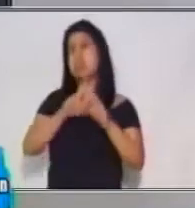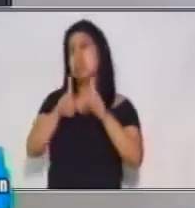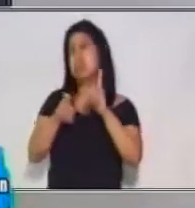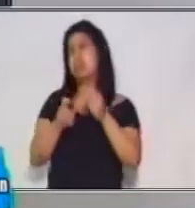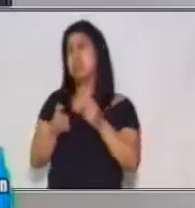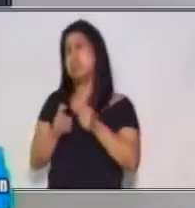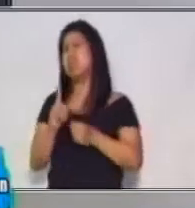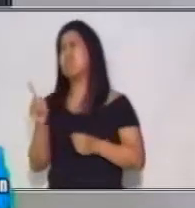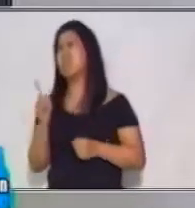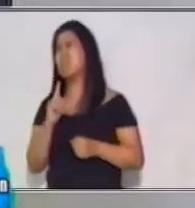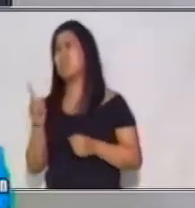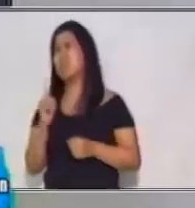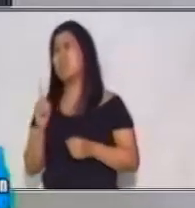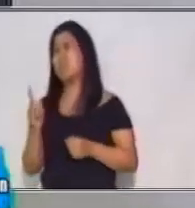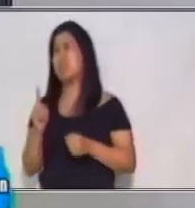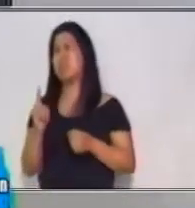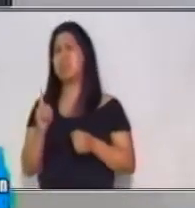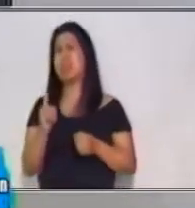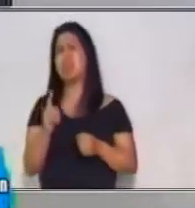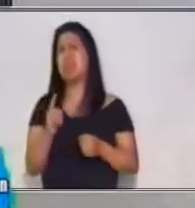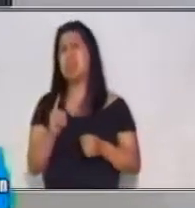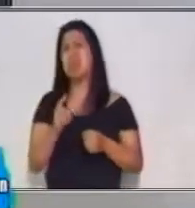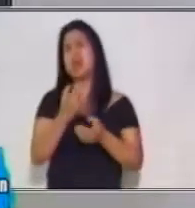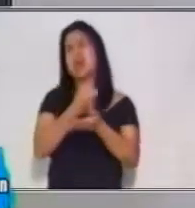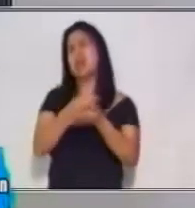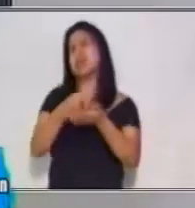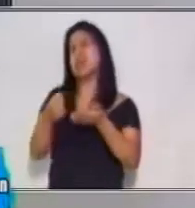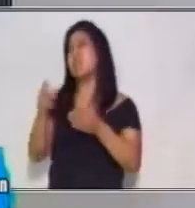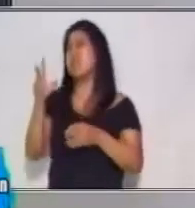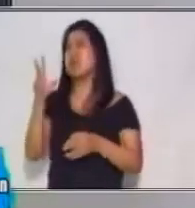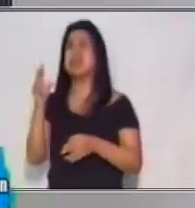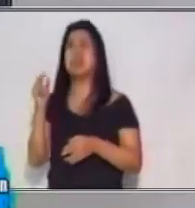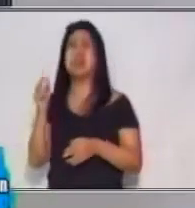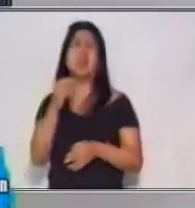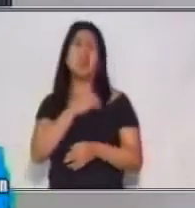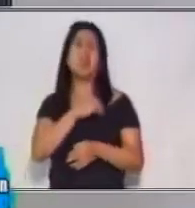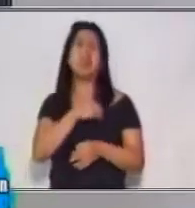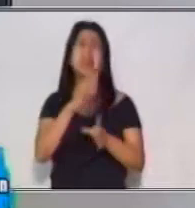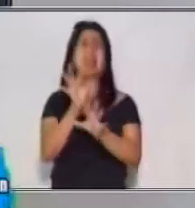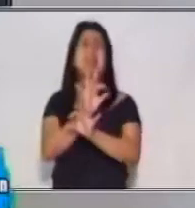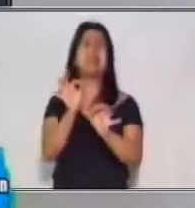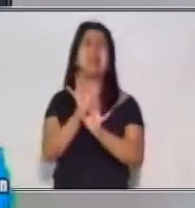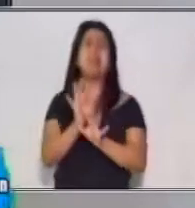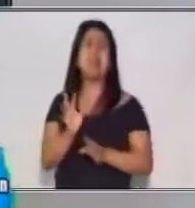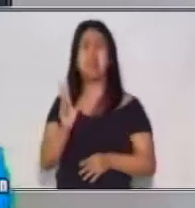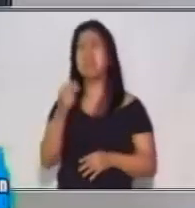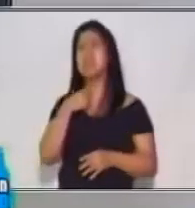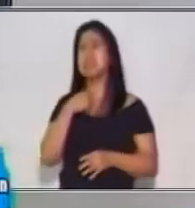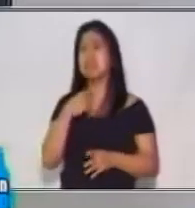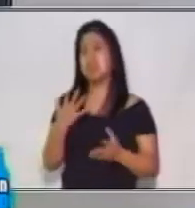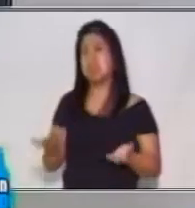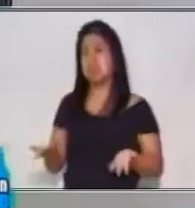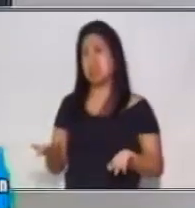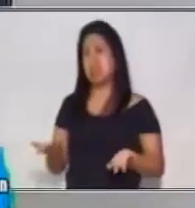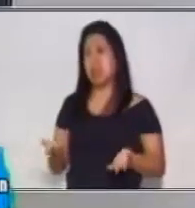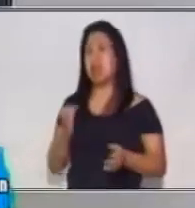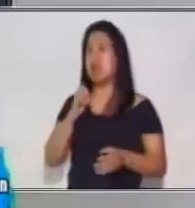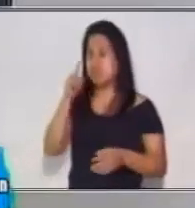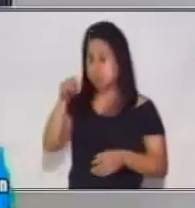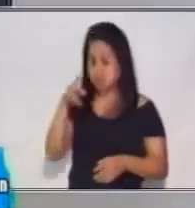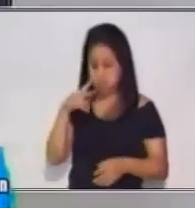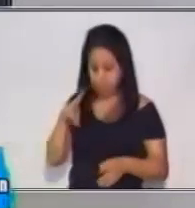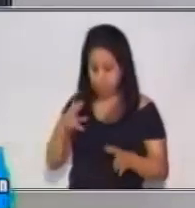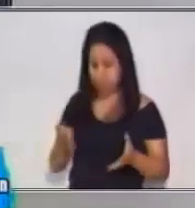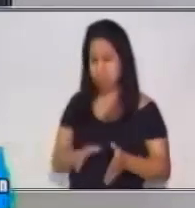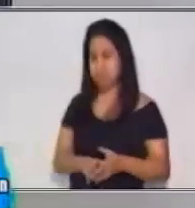dónde coloco las que no prefieren ninguno, las que pusieron que ninguno de los tres deportes. Eso lo vamos a ver en este